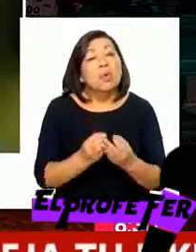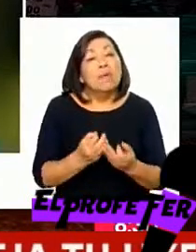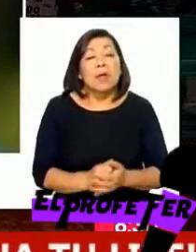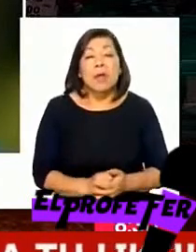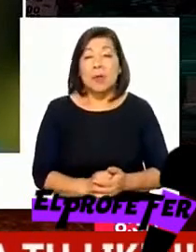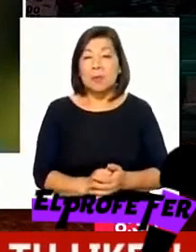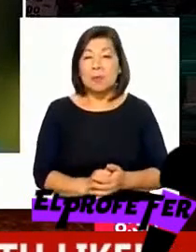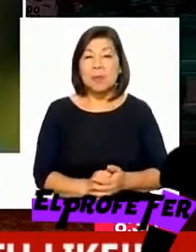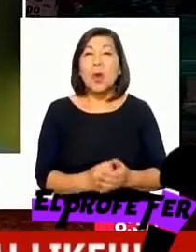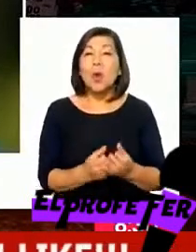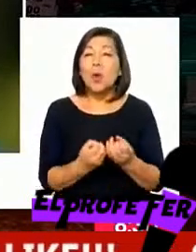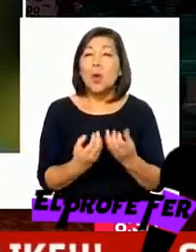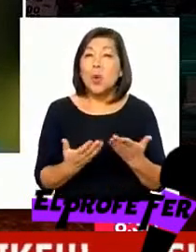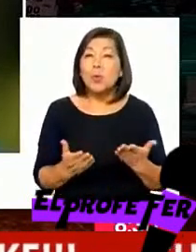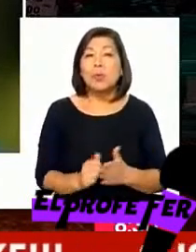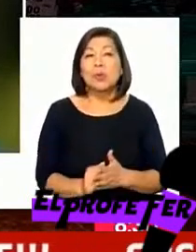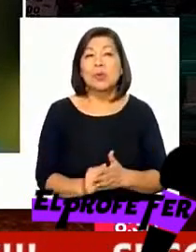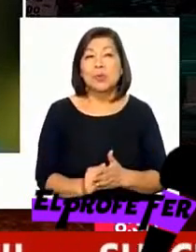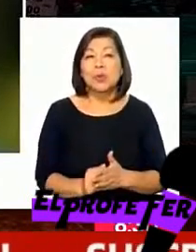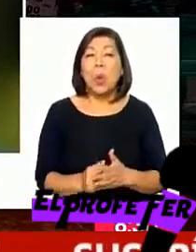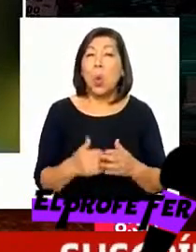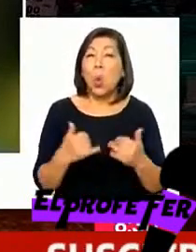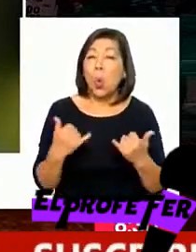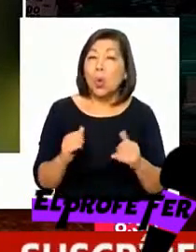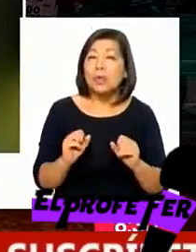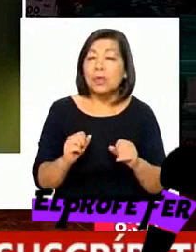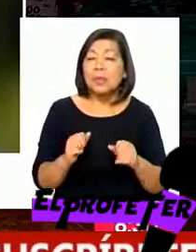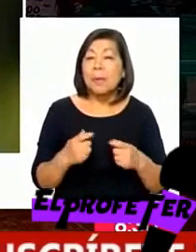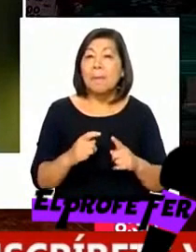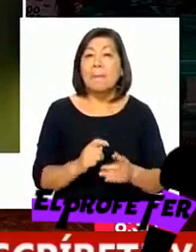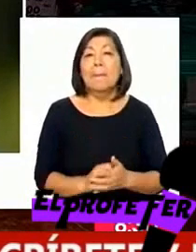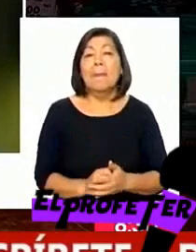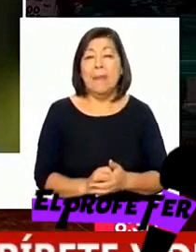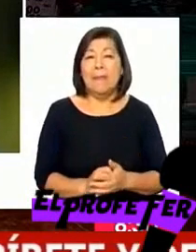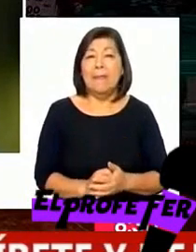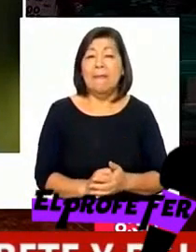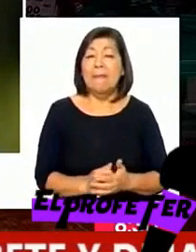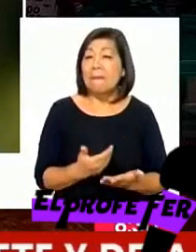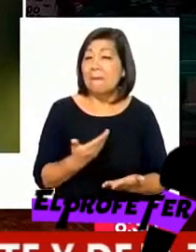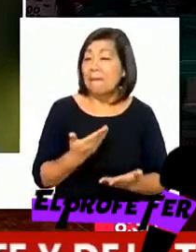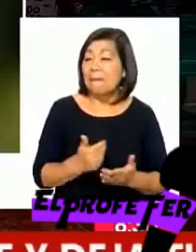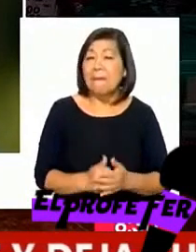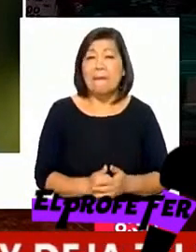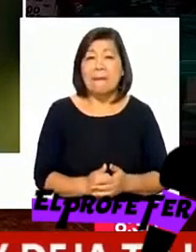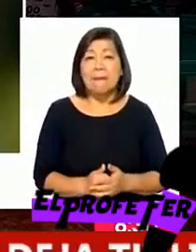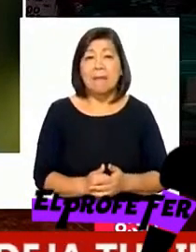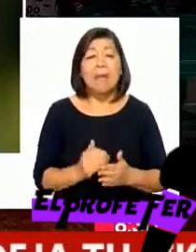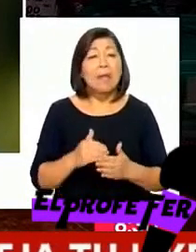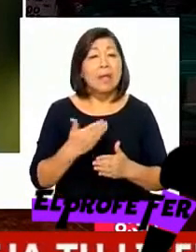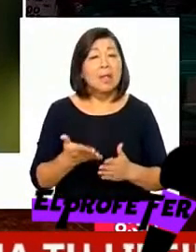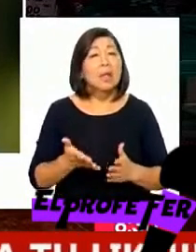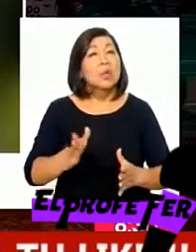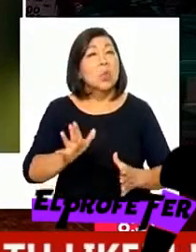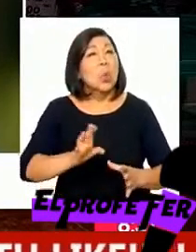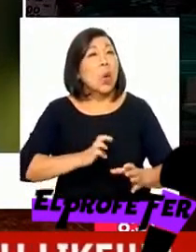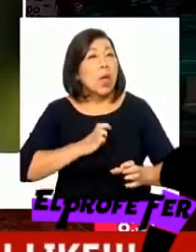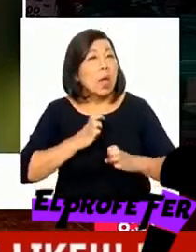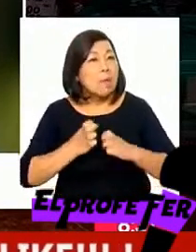familias. Muchas de ellas son actividades lúdicas que permiten, digamos, exteriorizar las